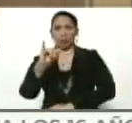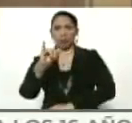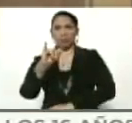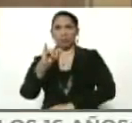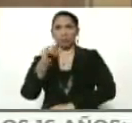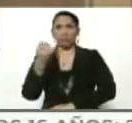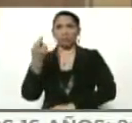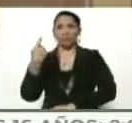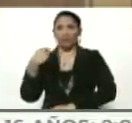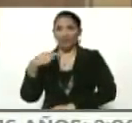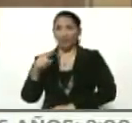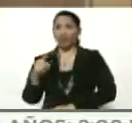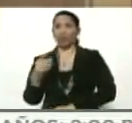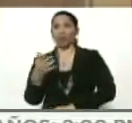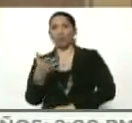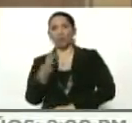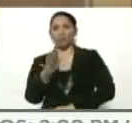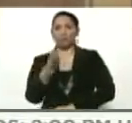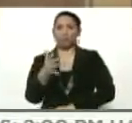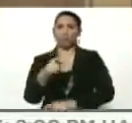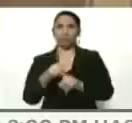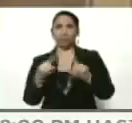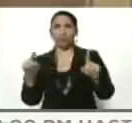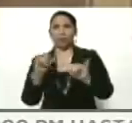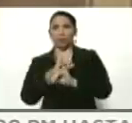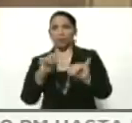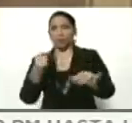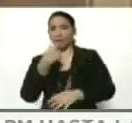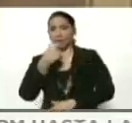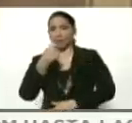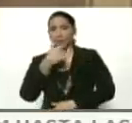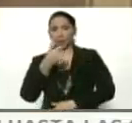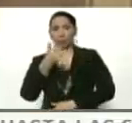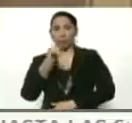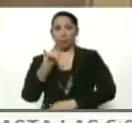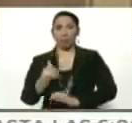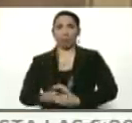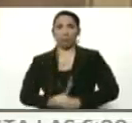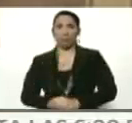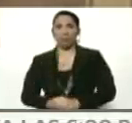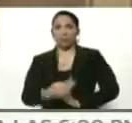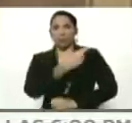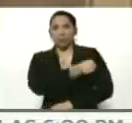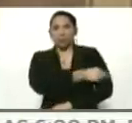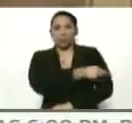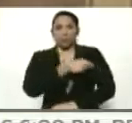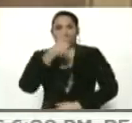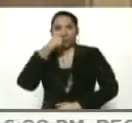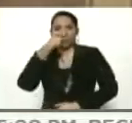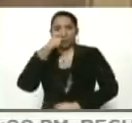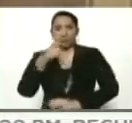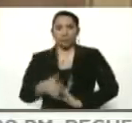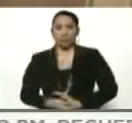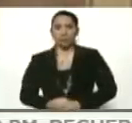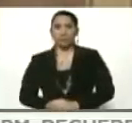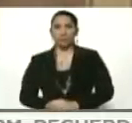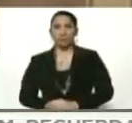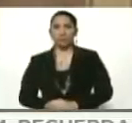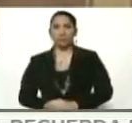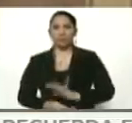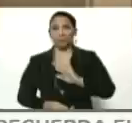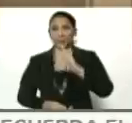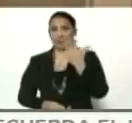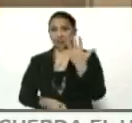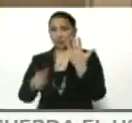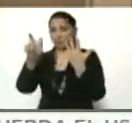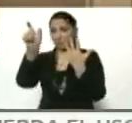tiene síntomas muy leves, pero ya está recibiendo tratamiento en un hospital Centinela. El quinto